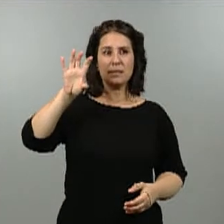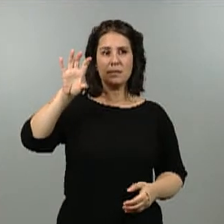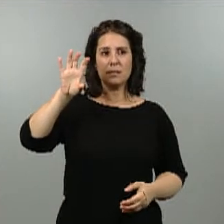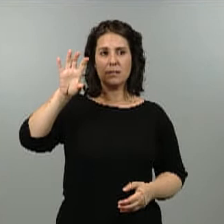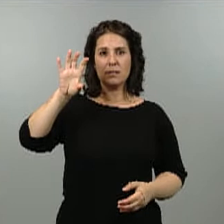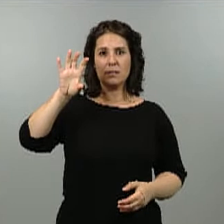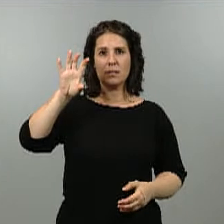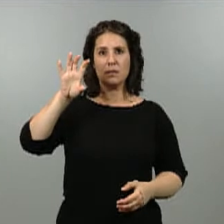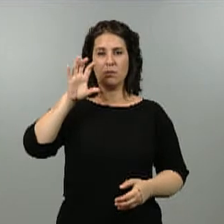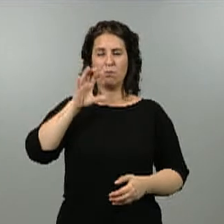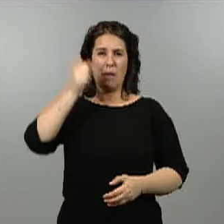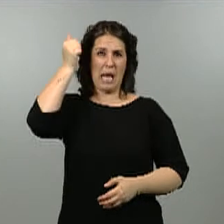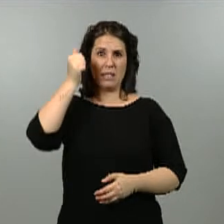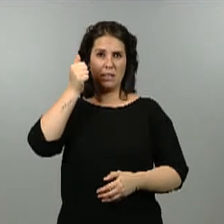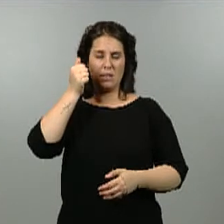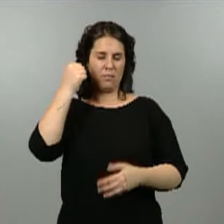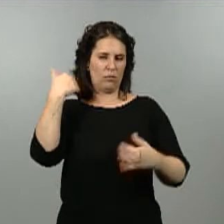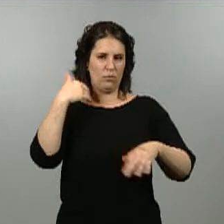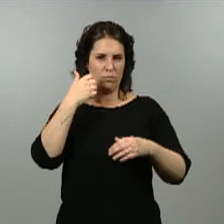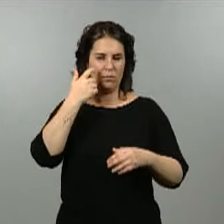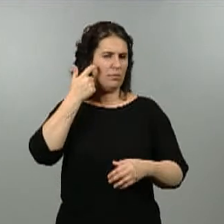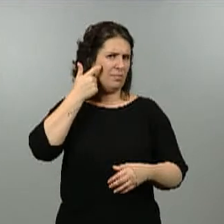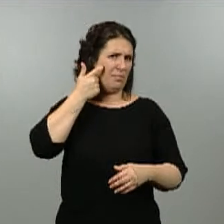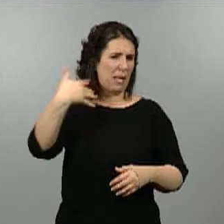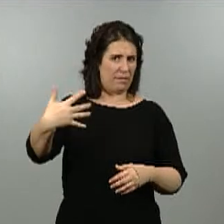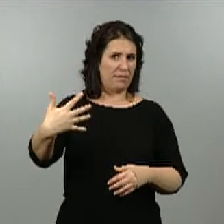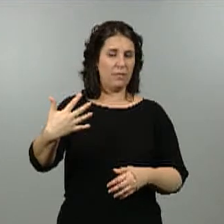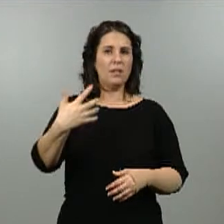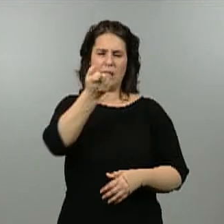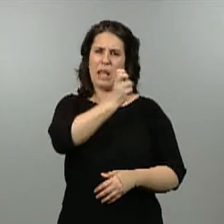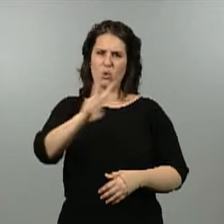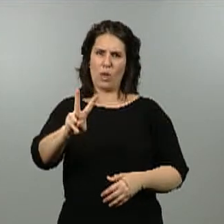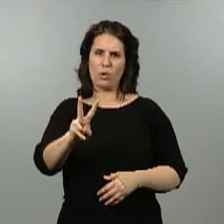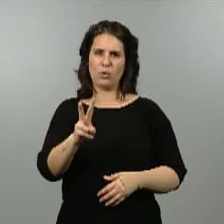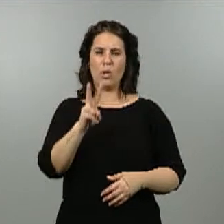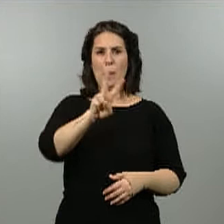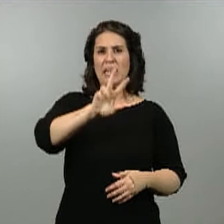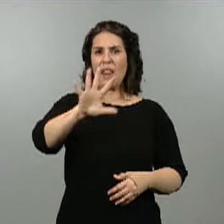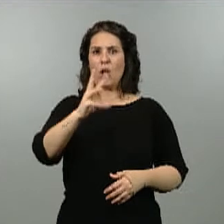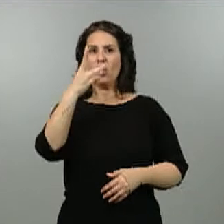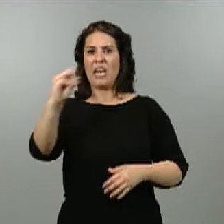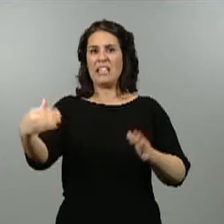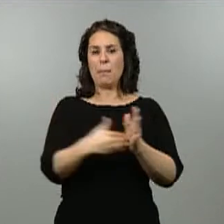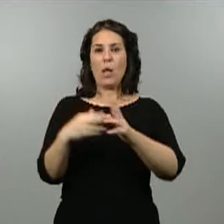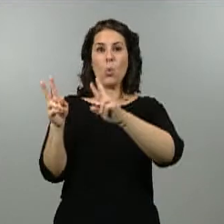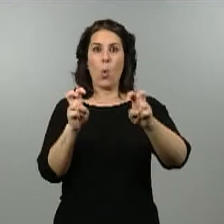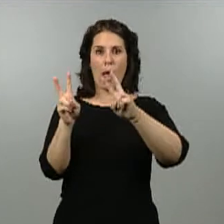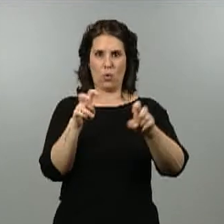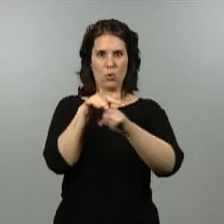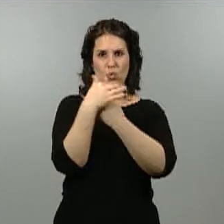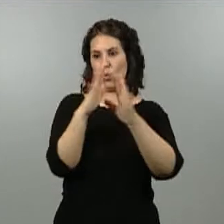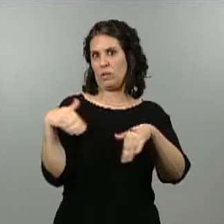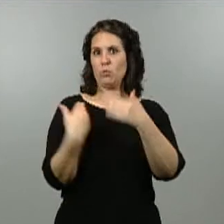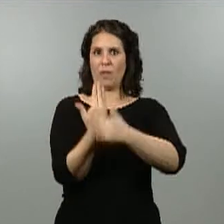sigue siendo Estados Unidos, que está teniendo entre 25 y 30.000 nuevos casos en los últimos días.